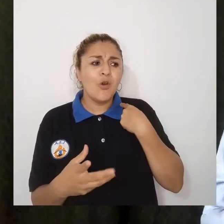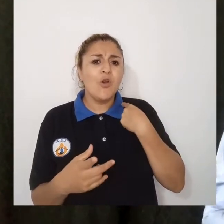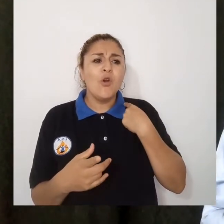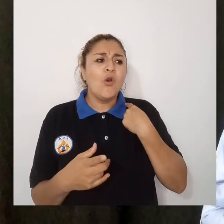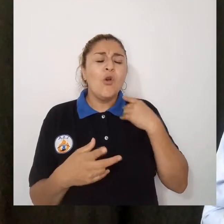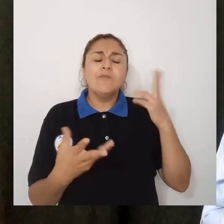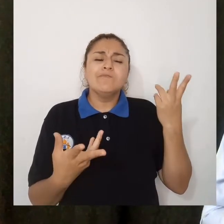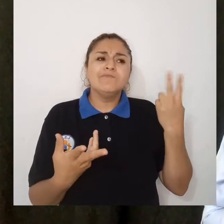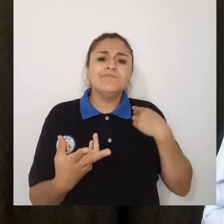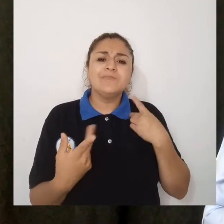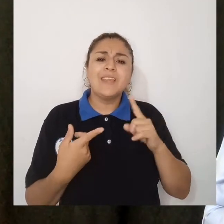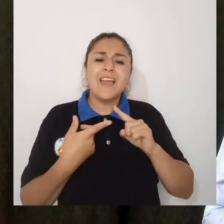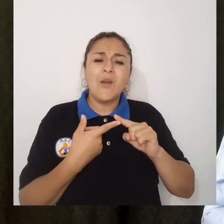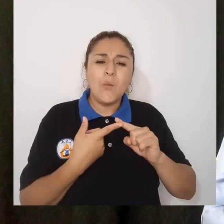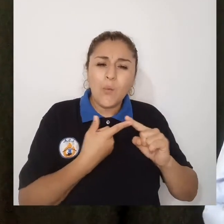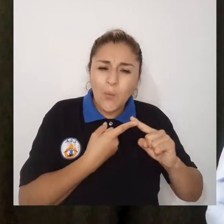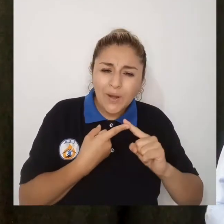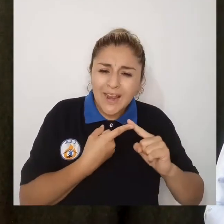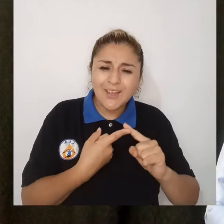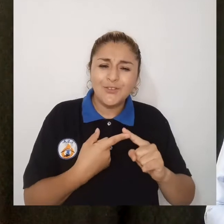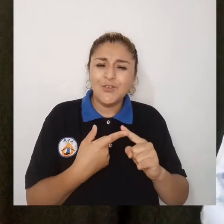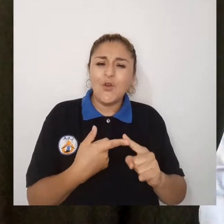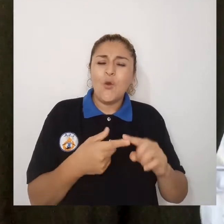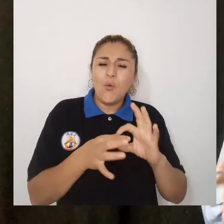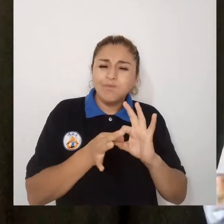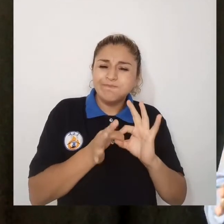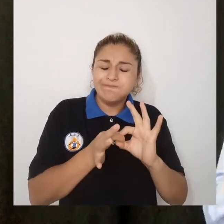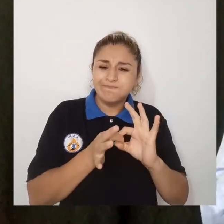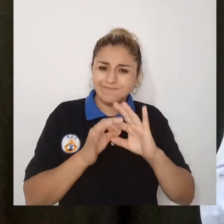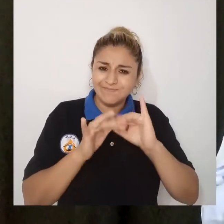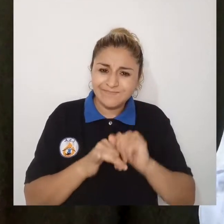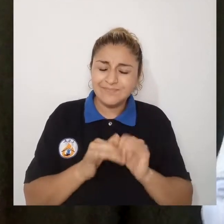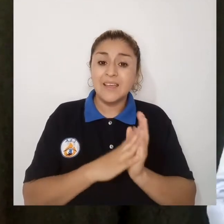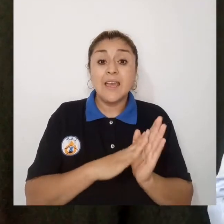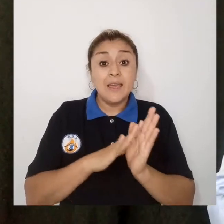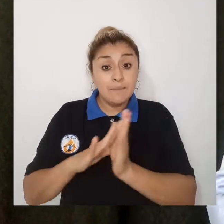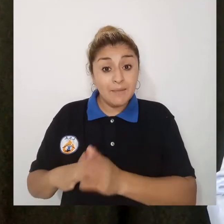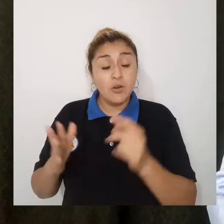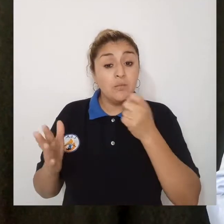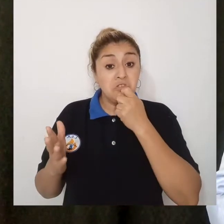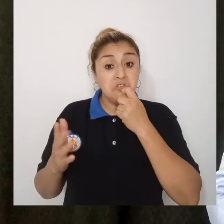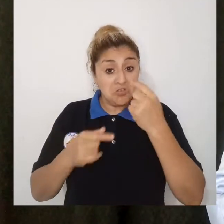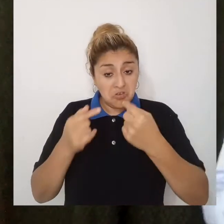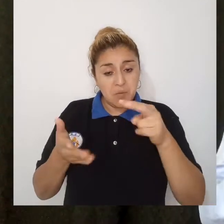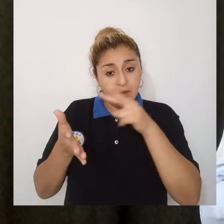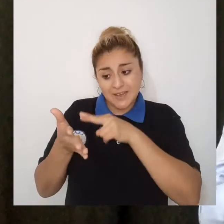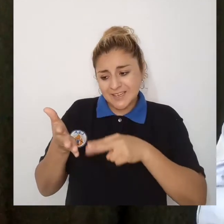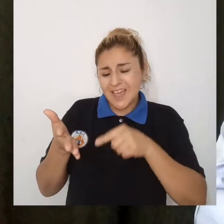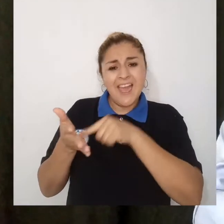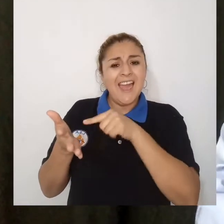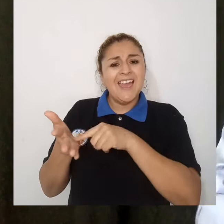que nos unen como iglesia el versículo termina este versículo que con las